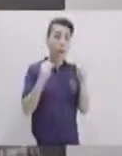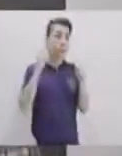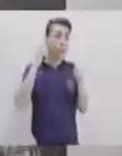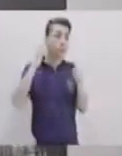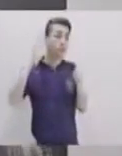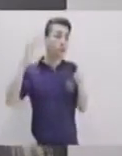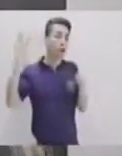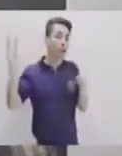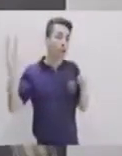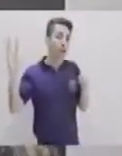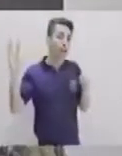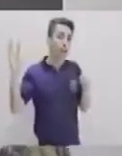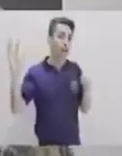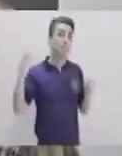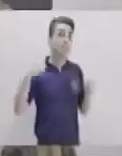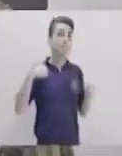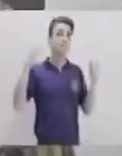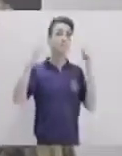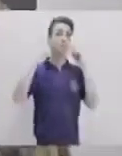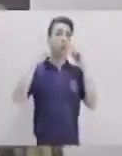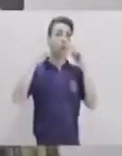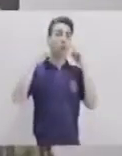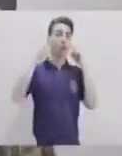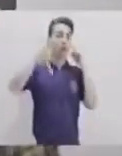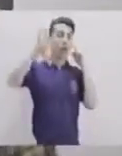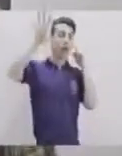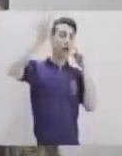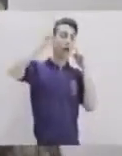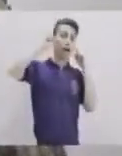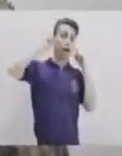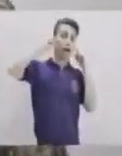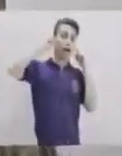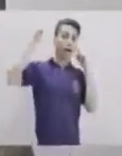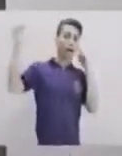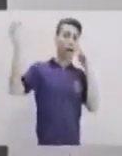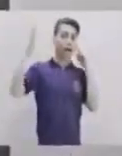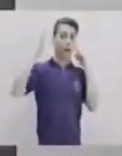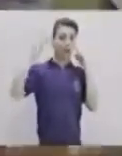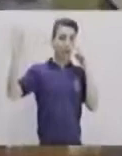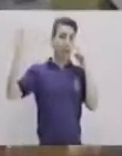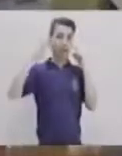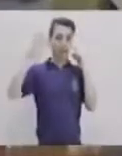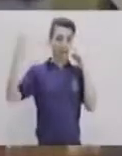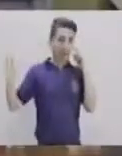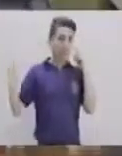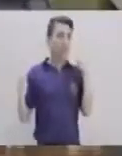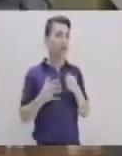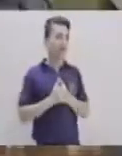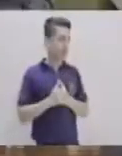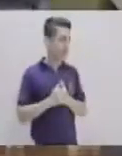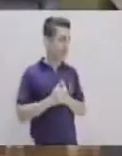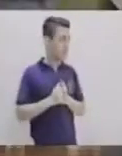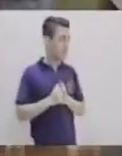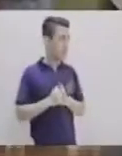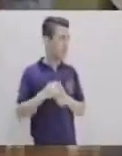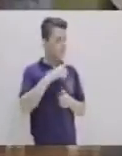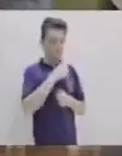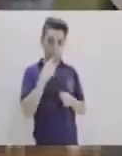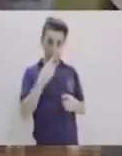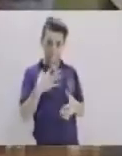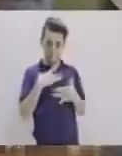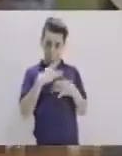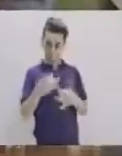este objeto, y mis oídos lo van a detectar hasta que yo lo comprenda como sonido. Profe, es bastante interesante lo que